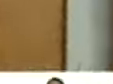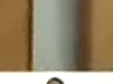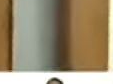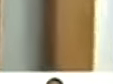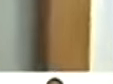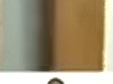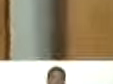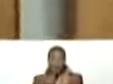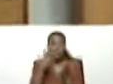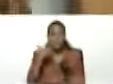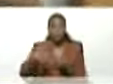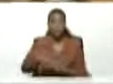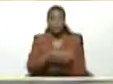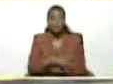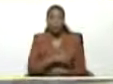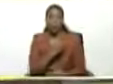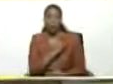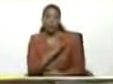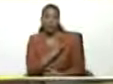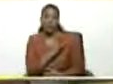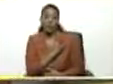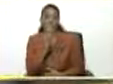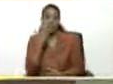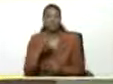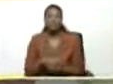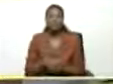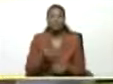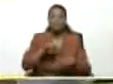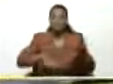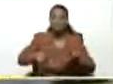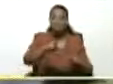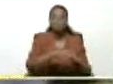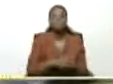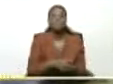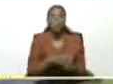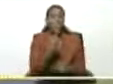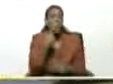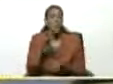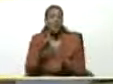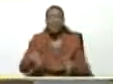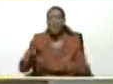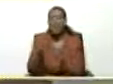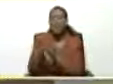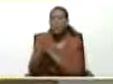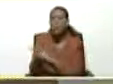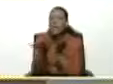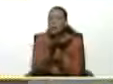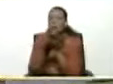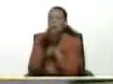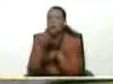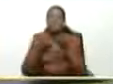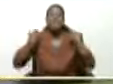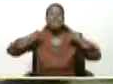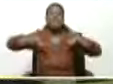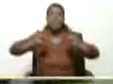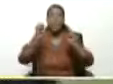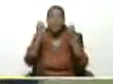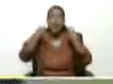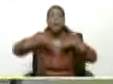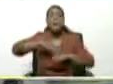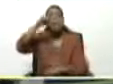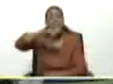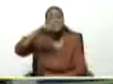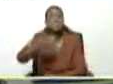es medicina fisioterapia me hace falta o tengo un golpe por aquí